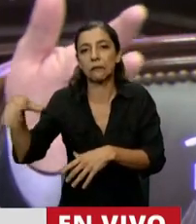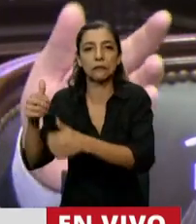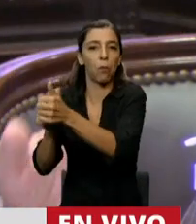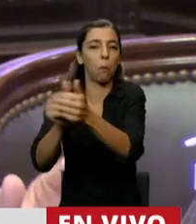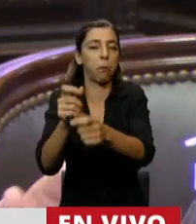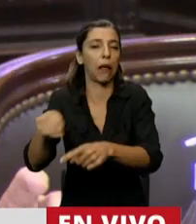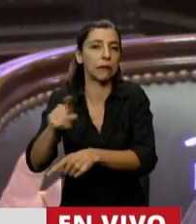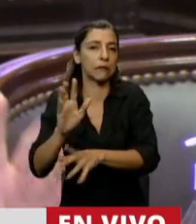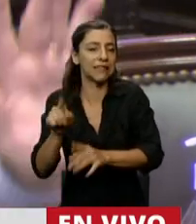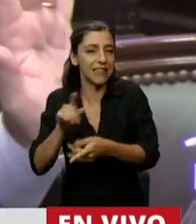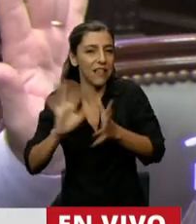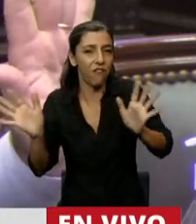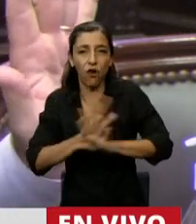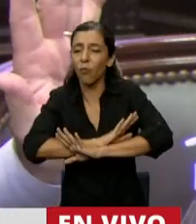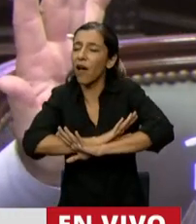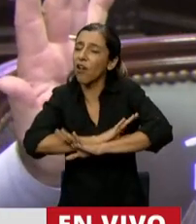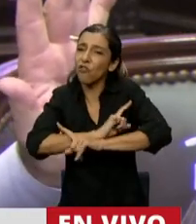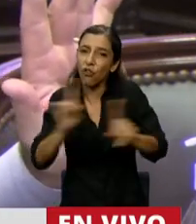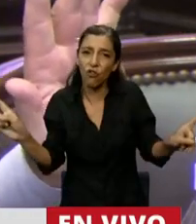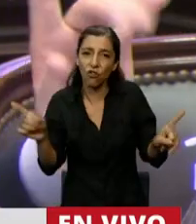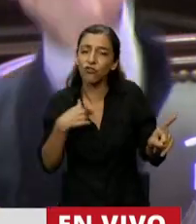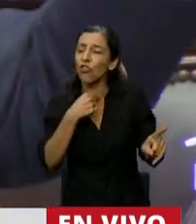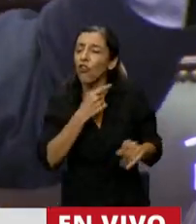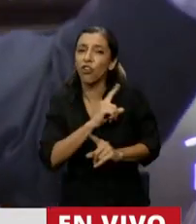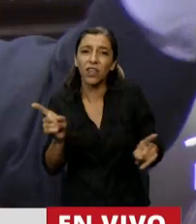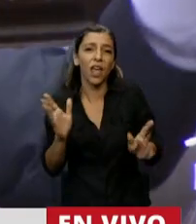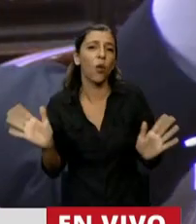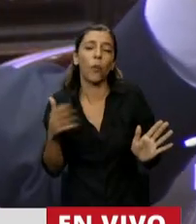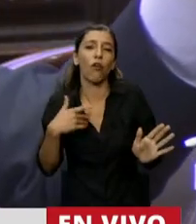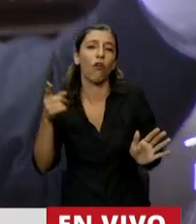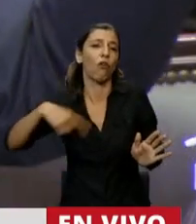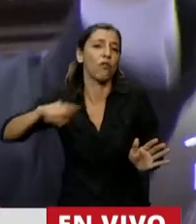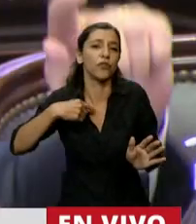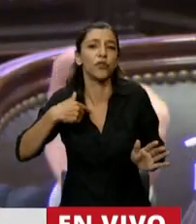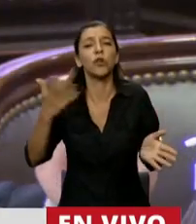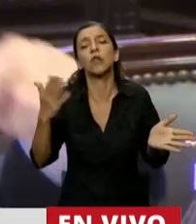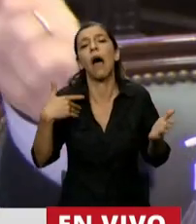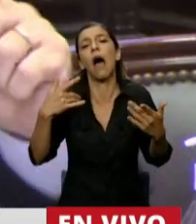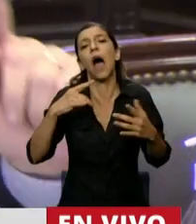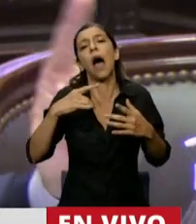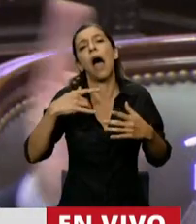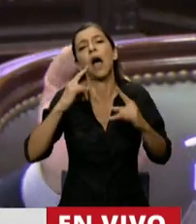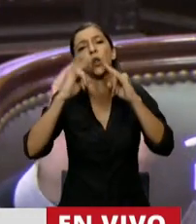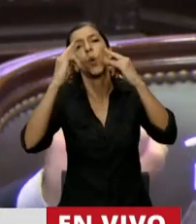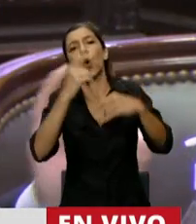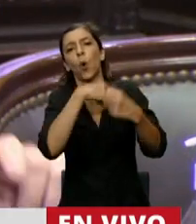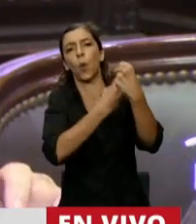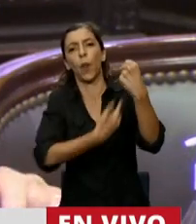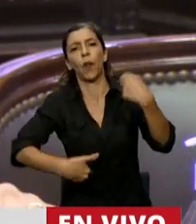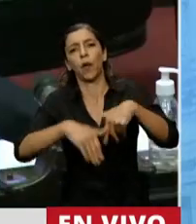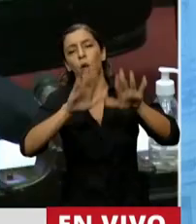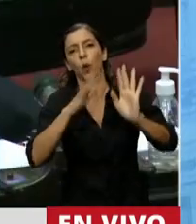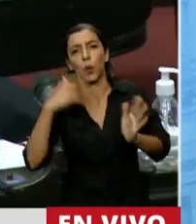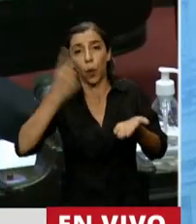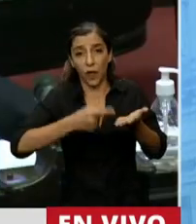dinero, no sobre los jubilados y los trabajadores. Yo no quiero decir eso, pero no lo dejemos librado al Poder Ejecutivo. Cuando votemos en contra